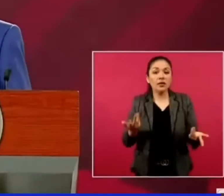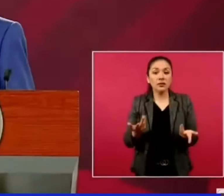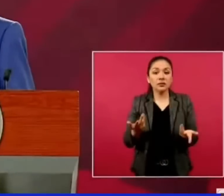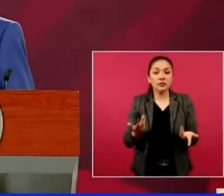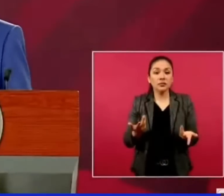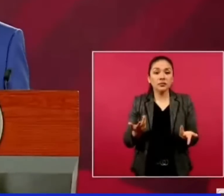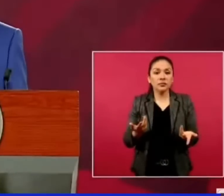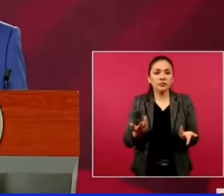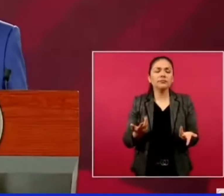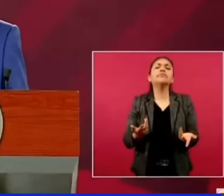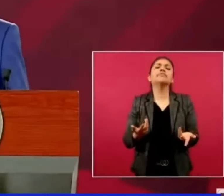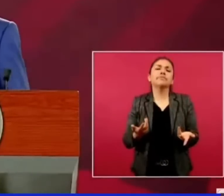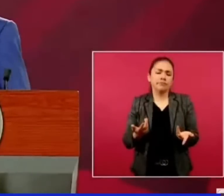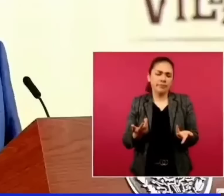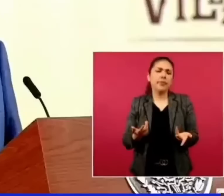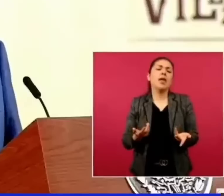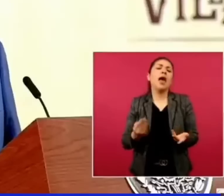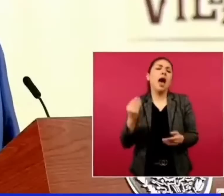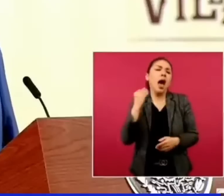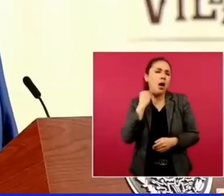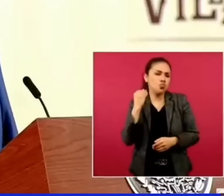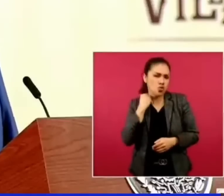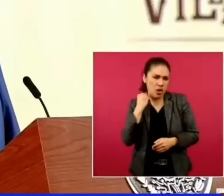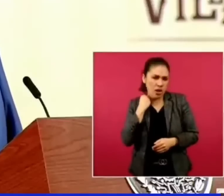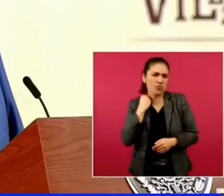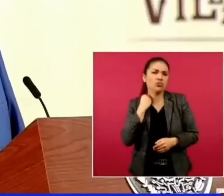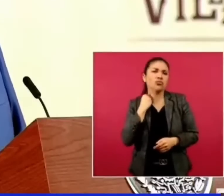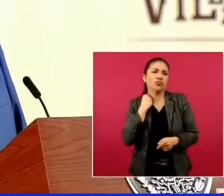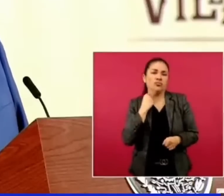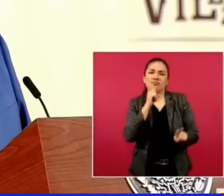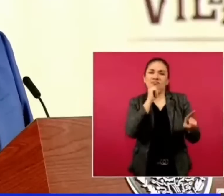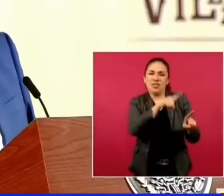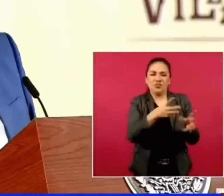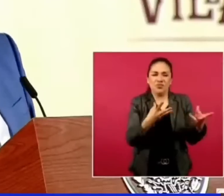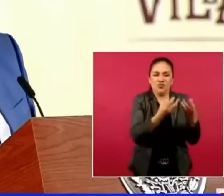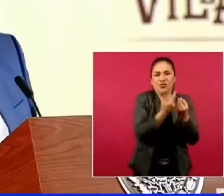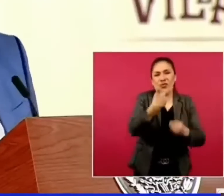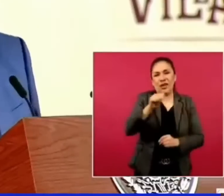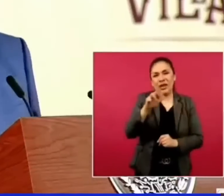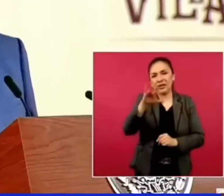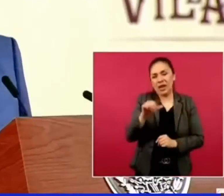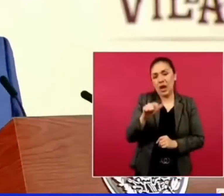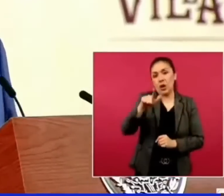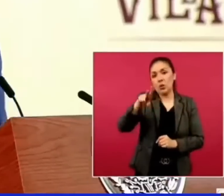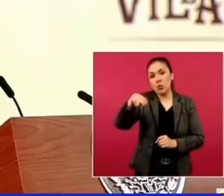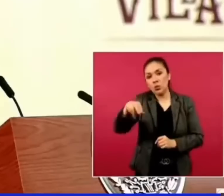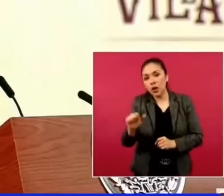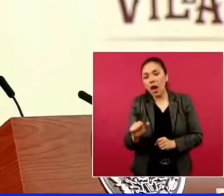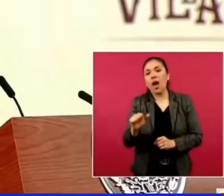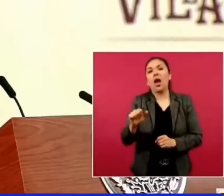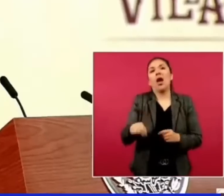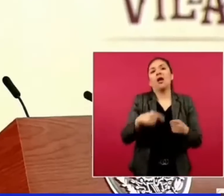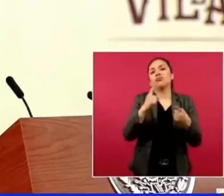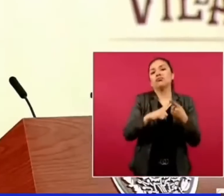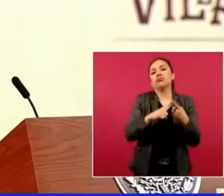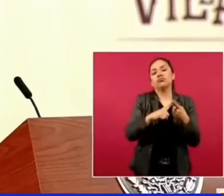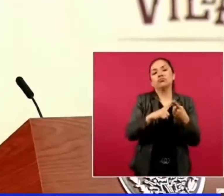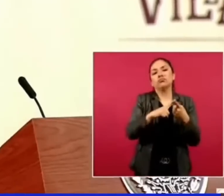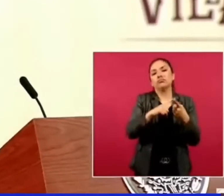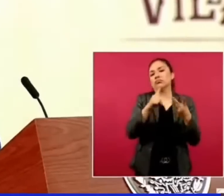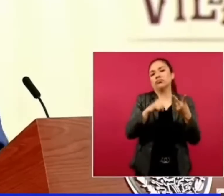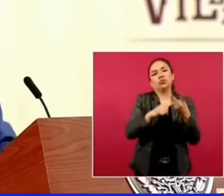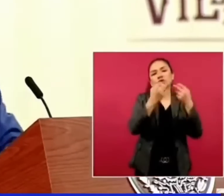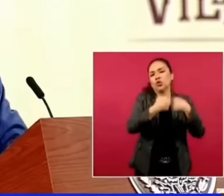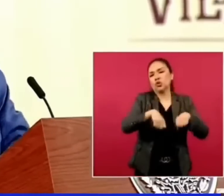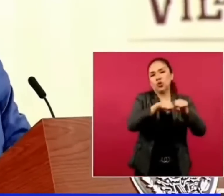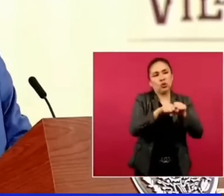porque ya los abogados de García Luna y de sus